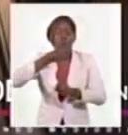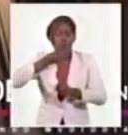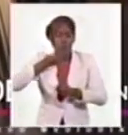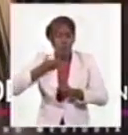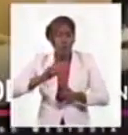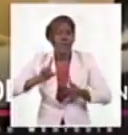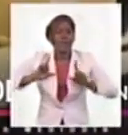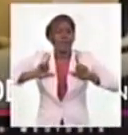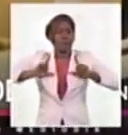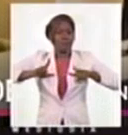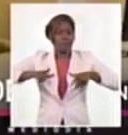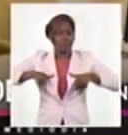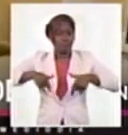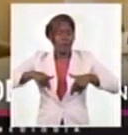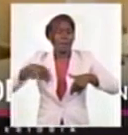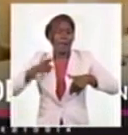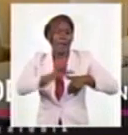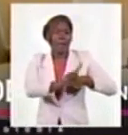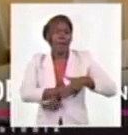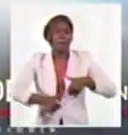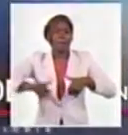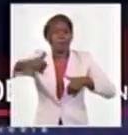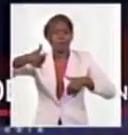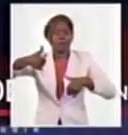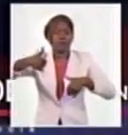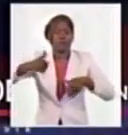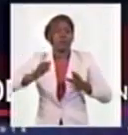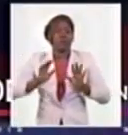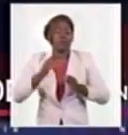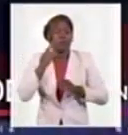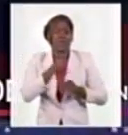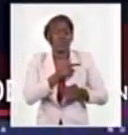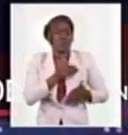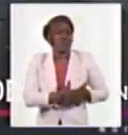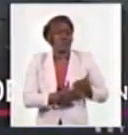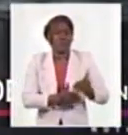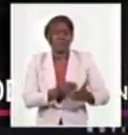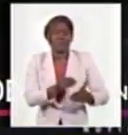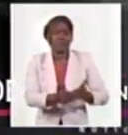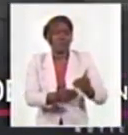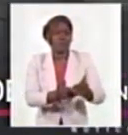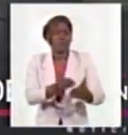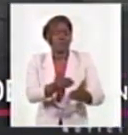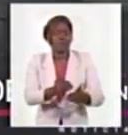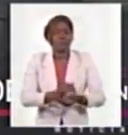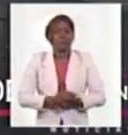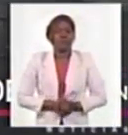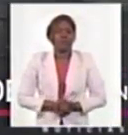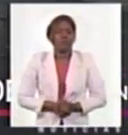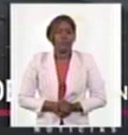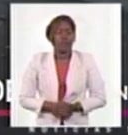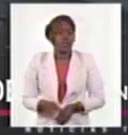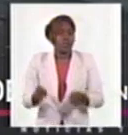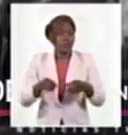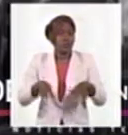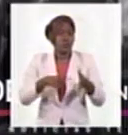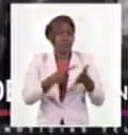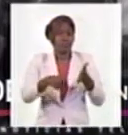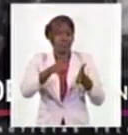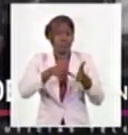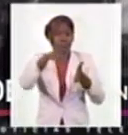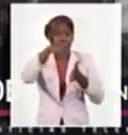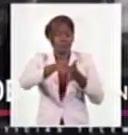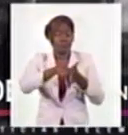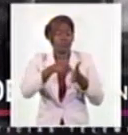Partido Demócrata en la Casa Blanca. En los contextos preelectorales, porque el año electoral no es el que